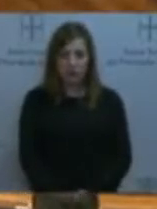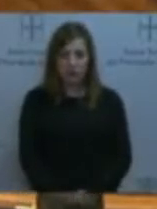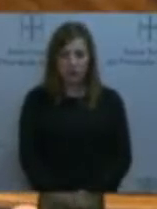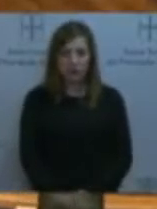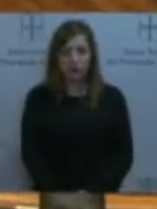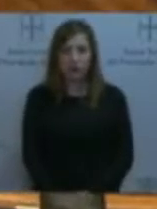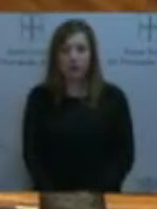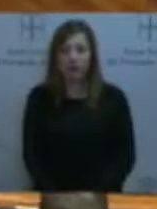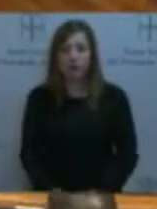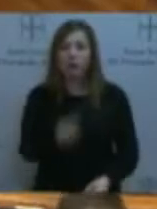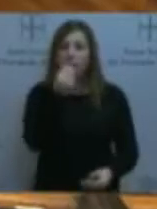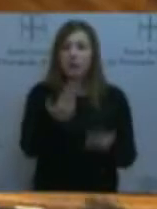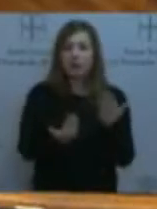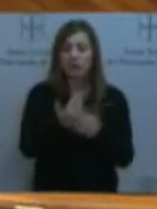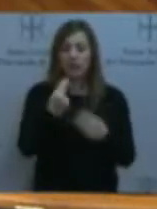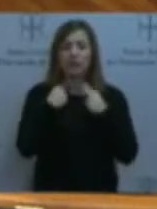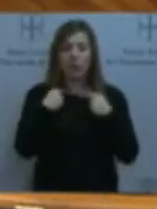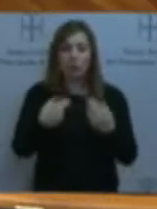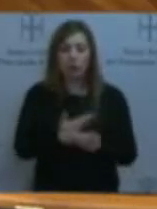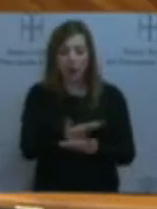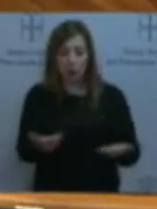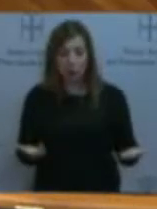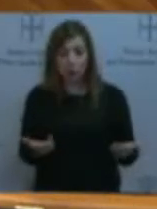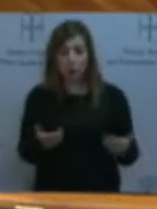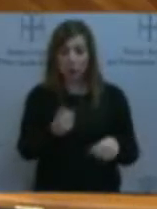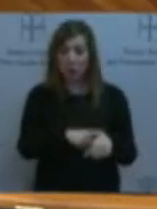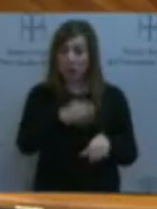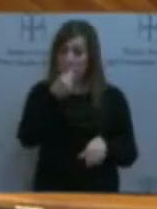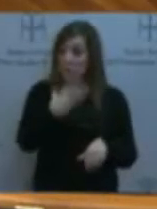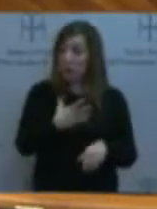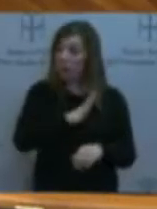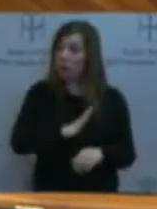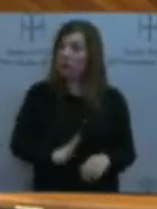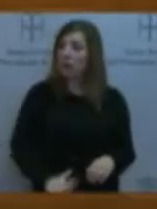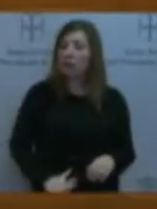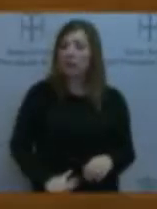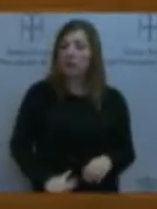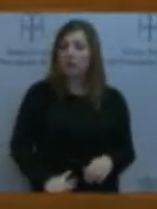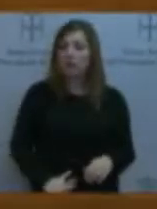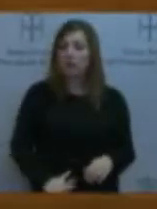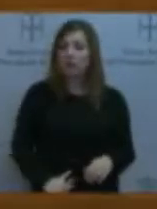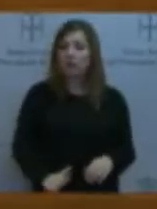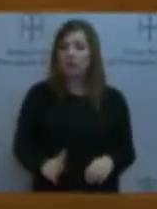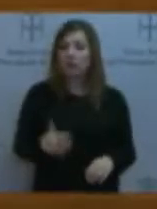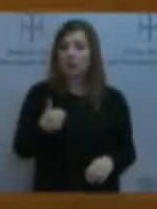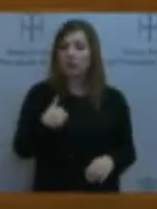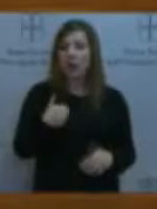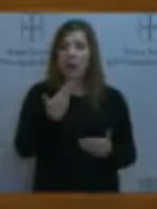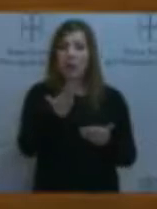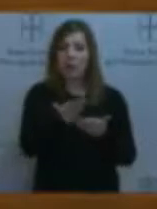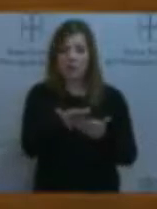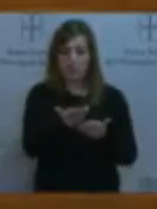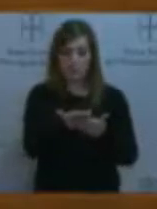buenos días, señorías. Como vamos bien de tiempo, me va a permitir que le pida a la Cámara que sea